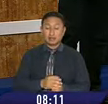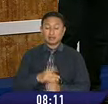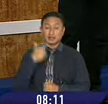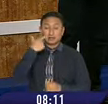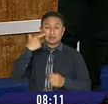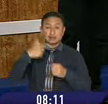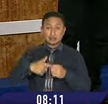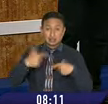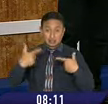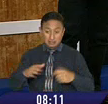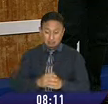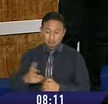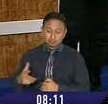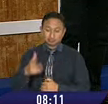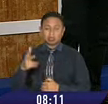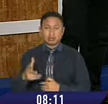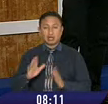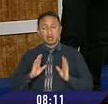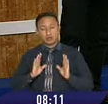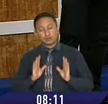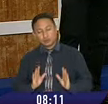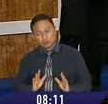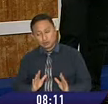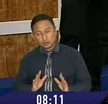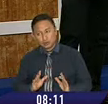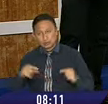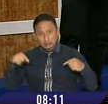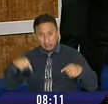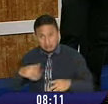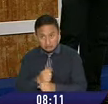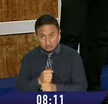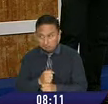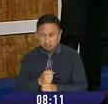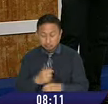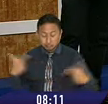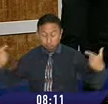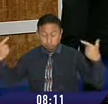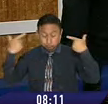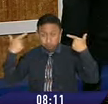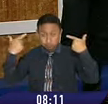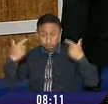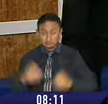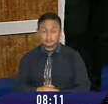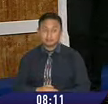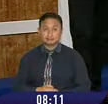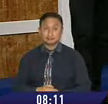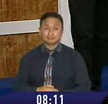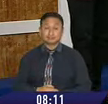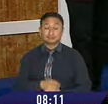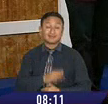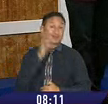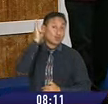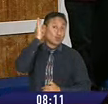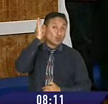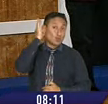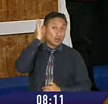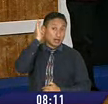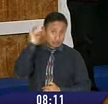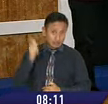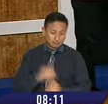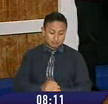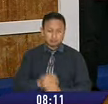para evitar cualquier accidente, un poquito de descanso, y ahí asomaron los amigos de lo ajeno. La valentía de una mujer evitó que